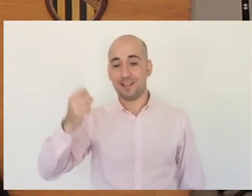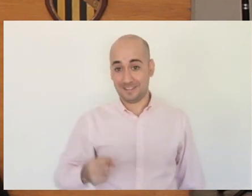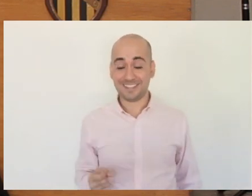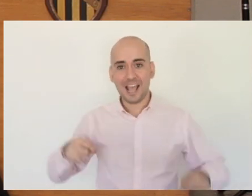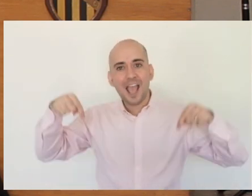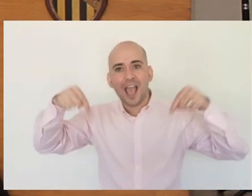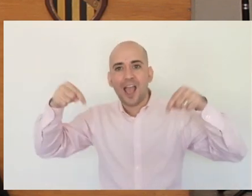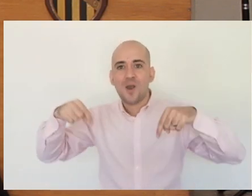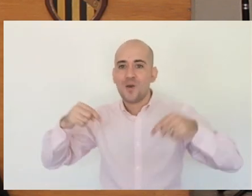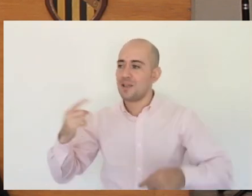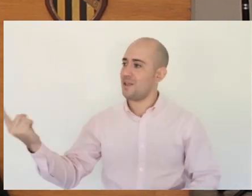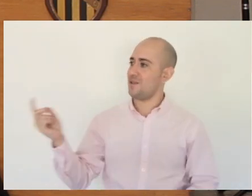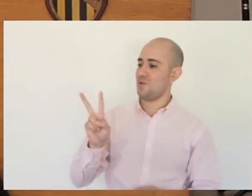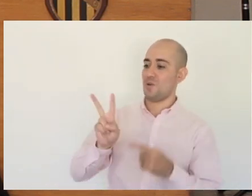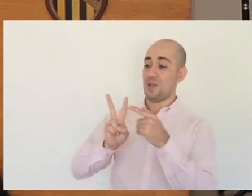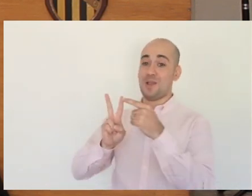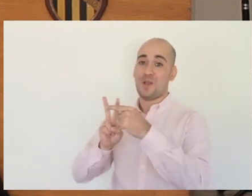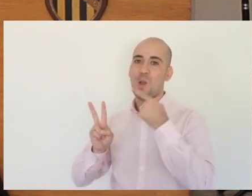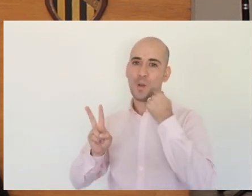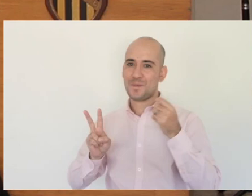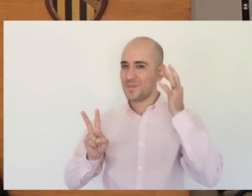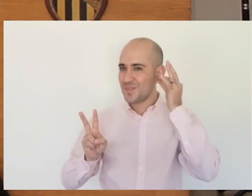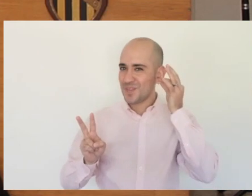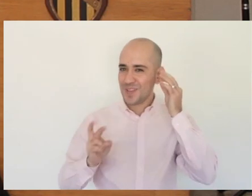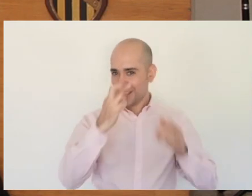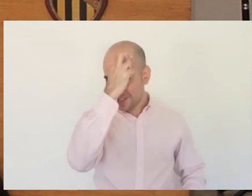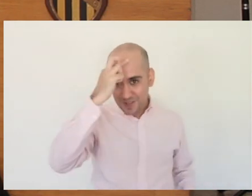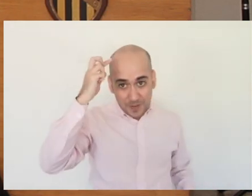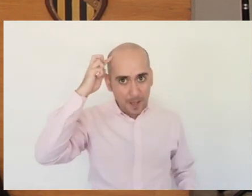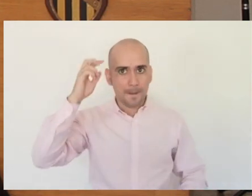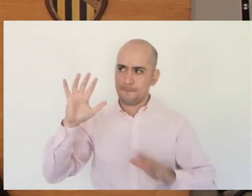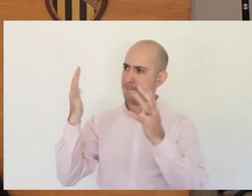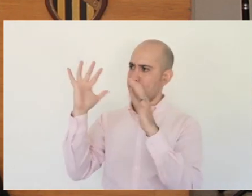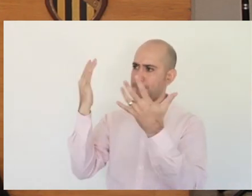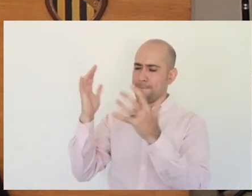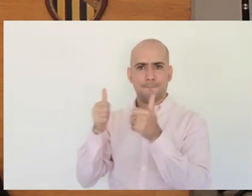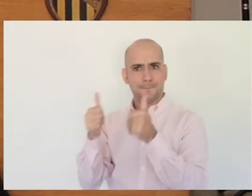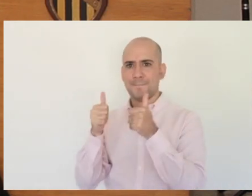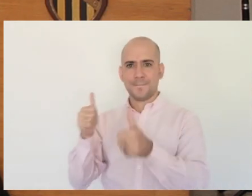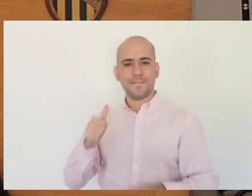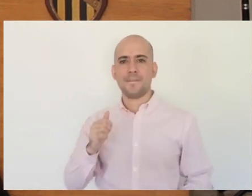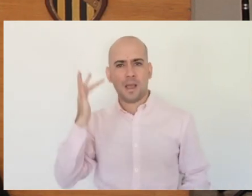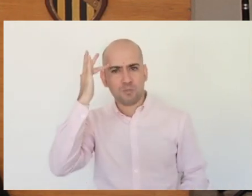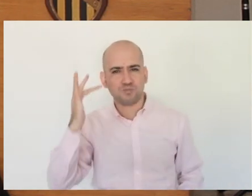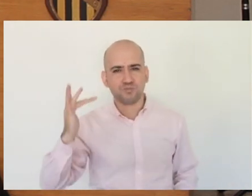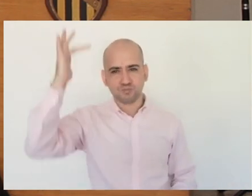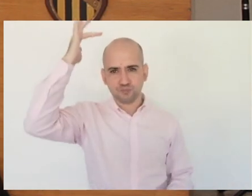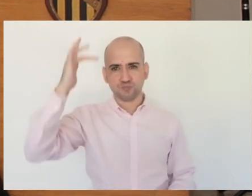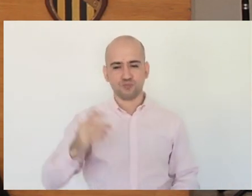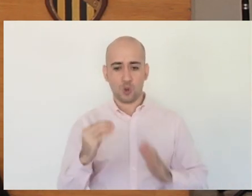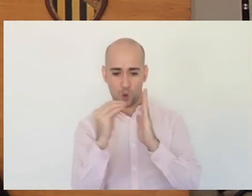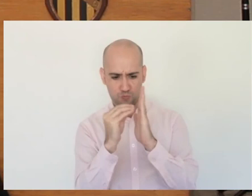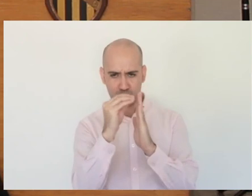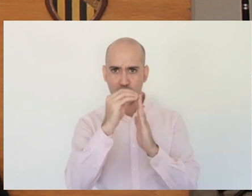princesa en el espíritu y el intelecto, que no solamente ha alcanzado todas sus metas, sino que en virtud de su